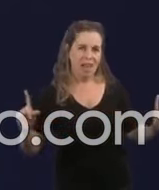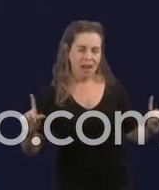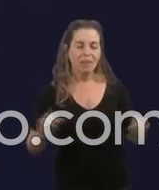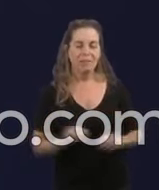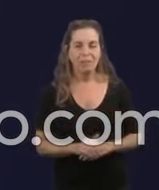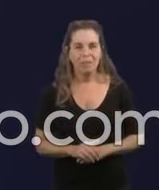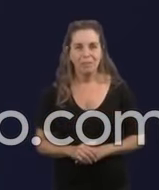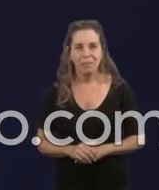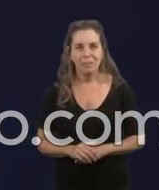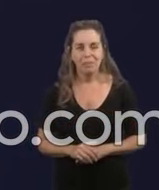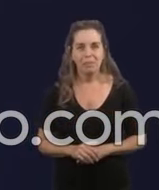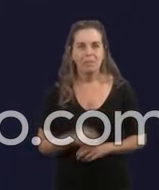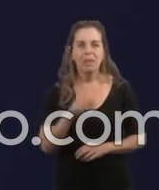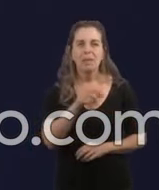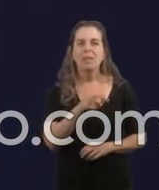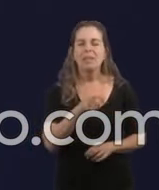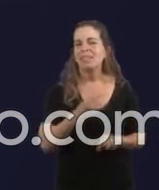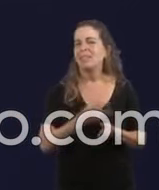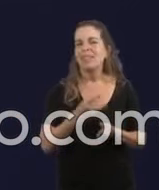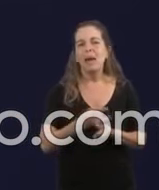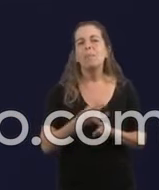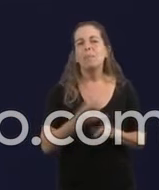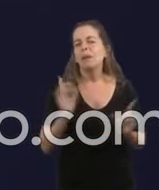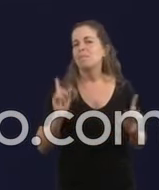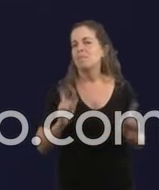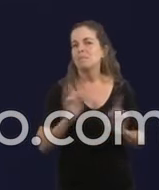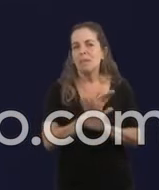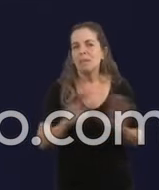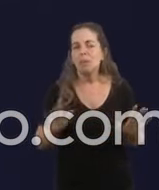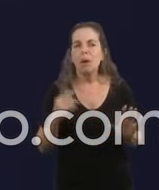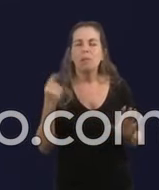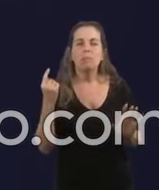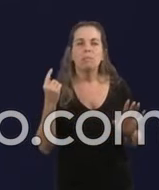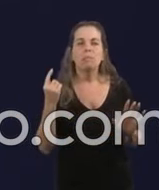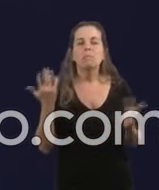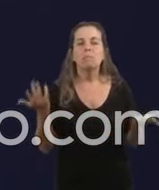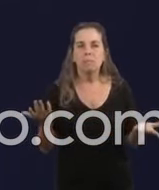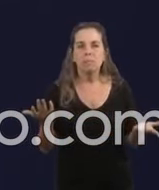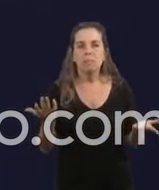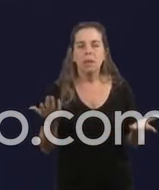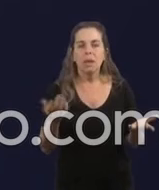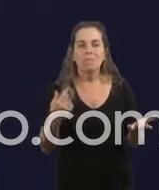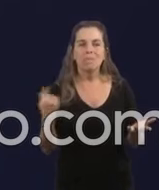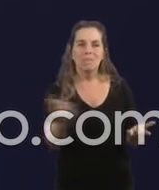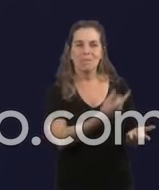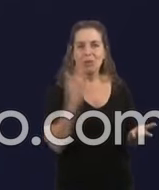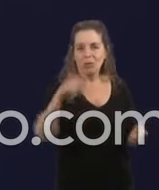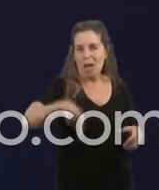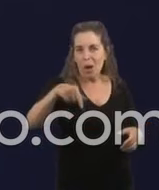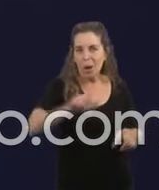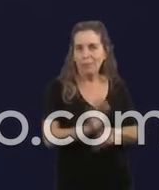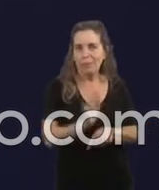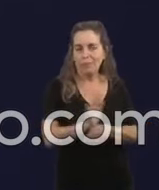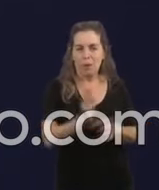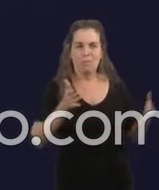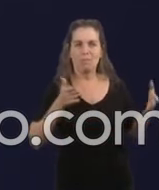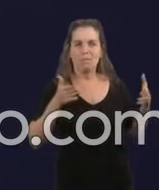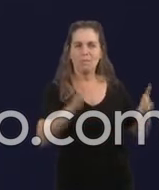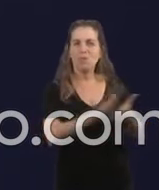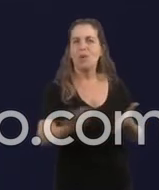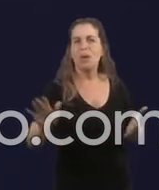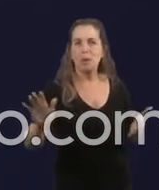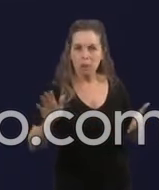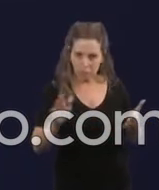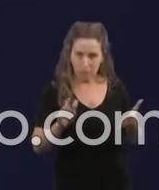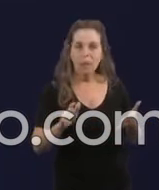eh eso lo dijimos siempre digamos hasta que nosotros eh en esta en este camino que estamos llevando donde